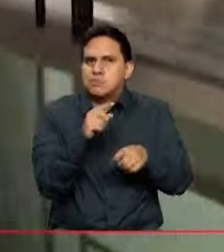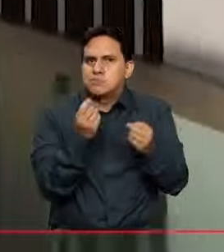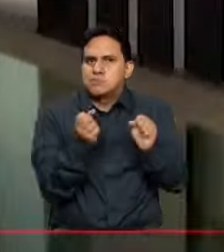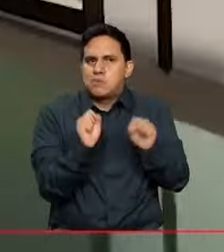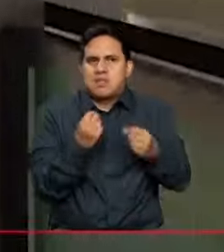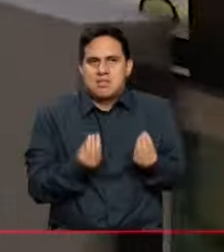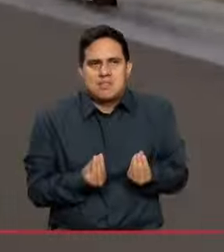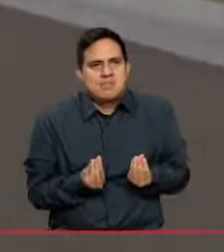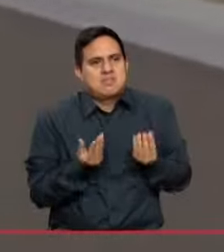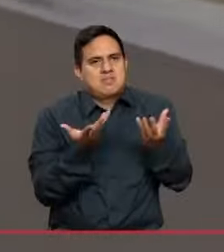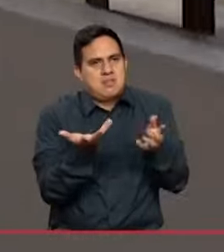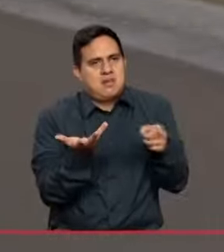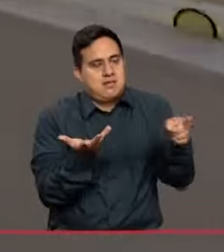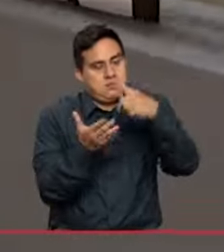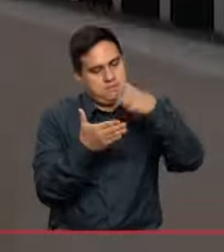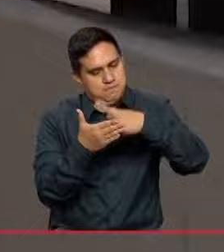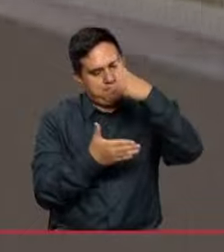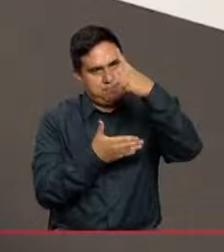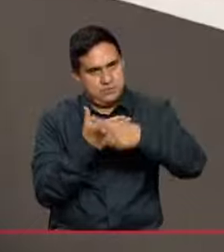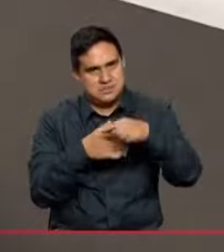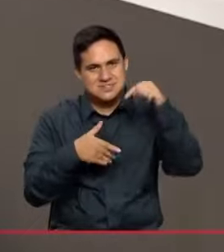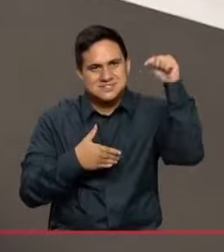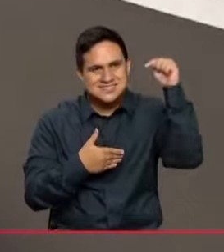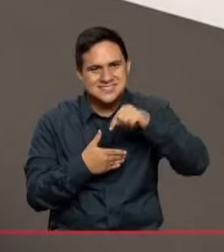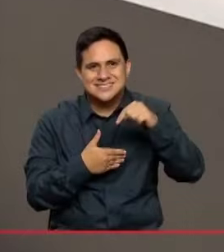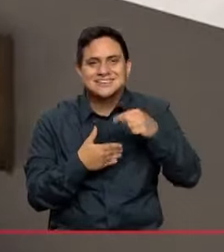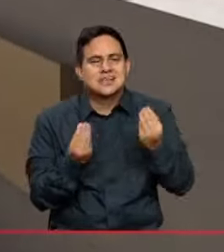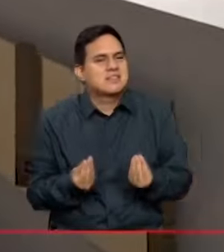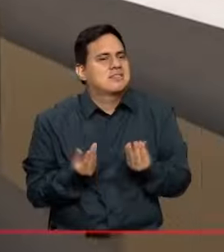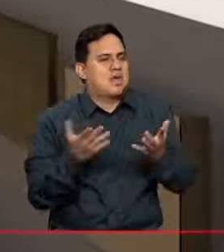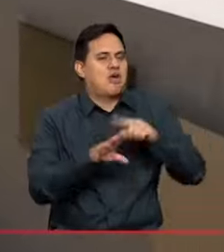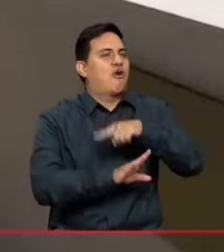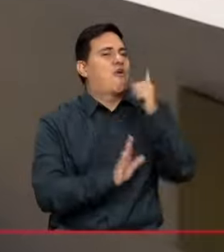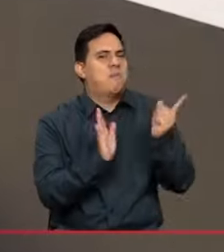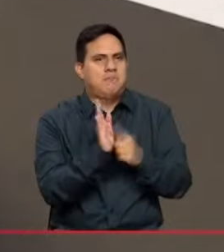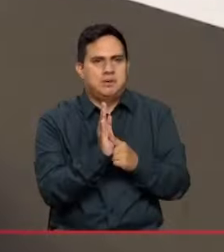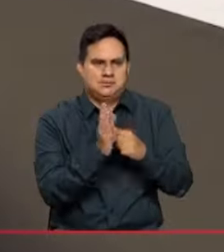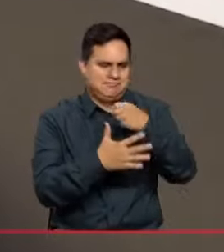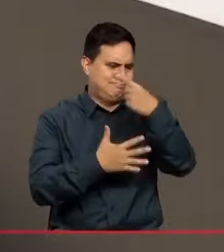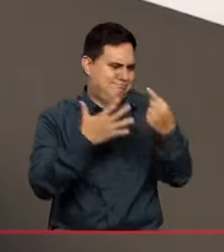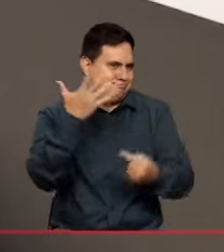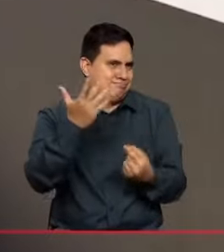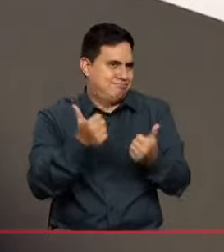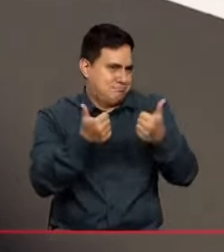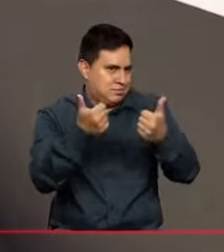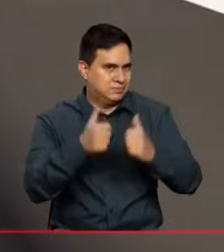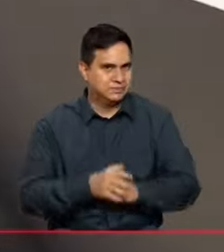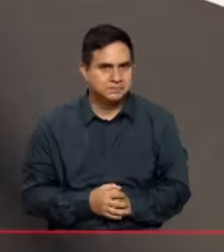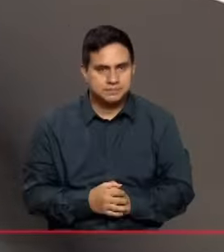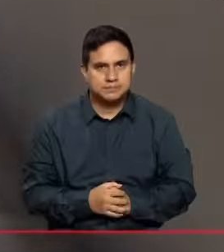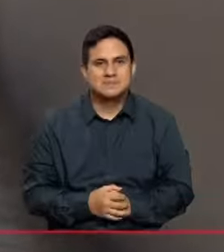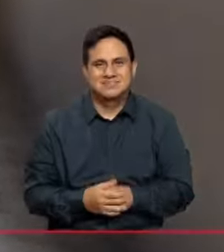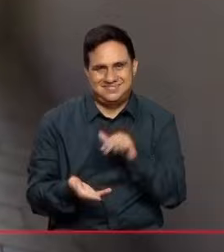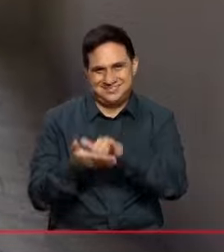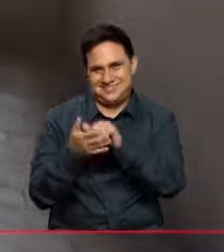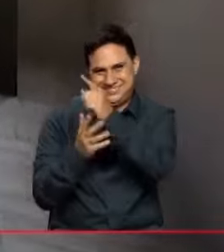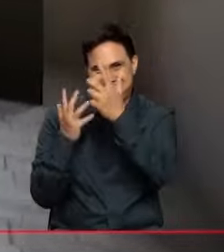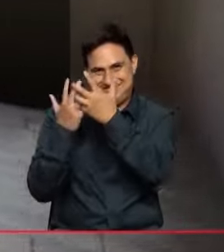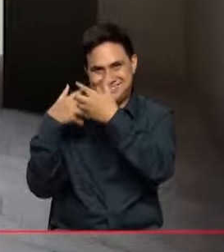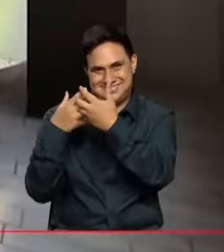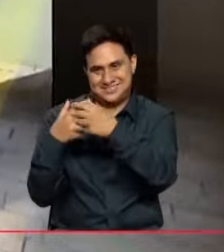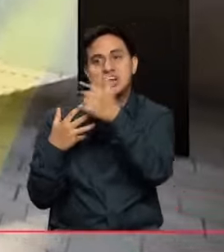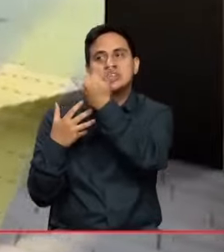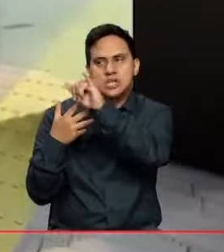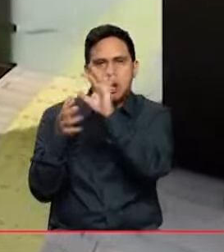para construir un proyecto que que que ofrece todos estos beneficios adicionales esta multinacional actualmente trabaja en conjunto con el